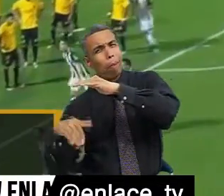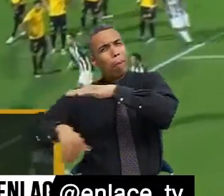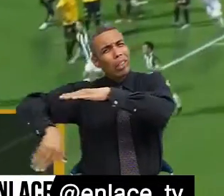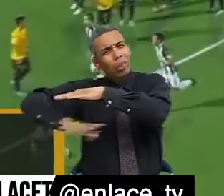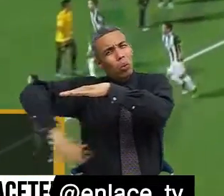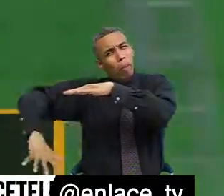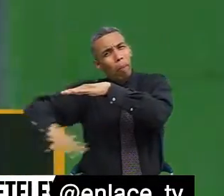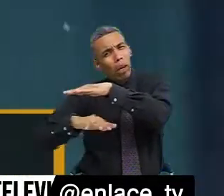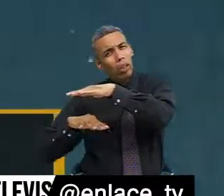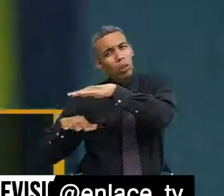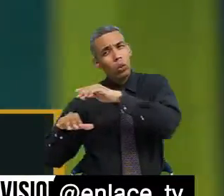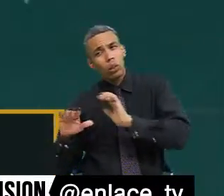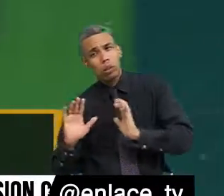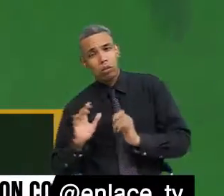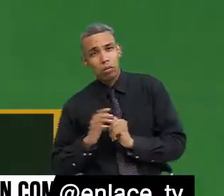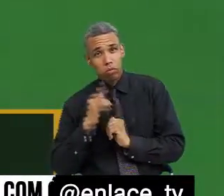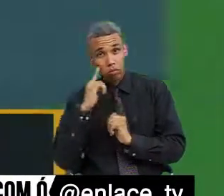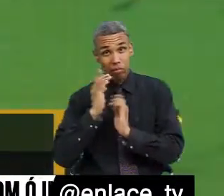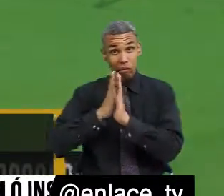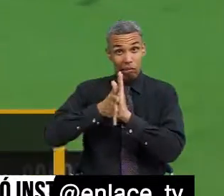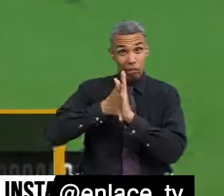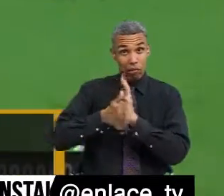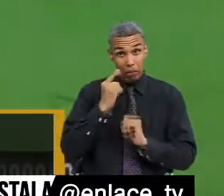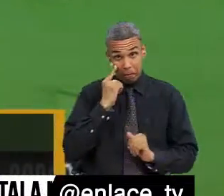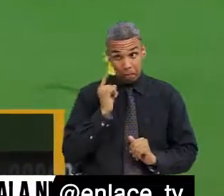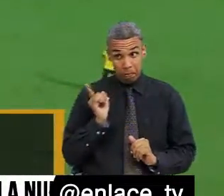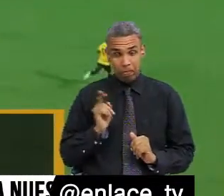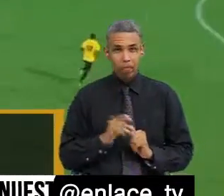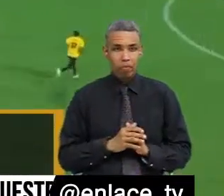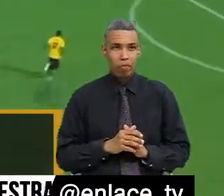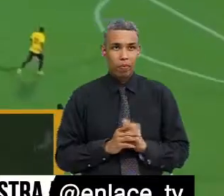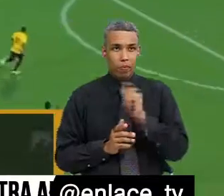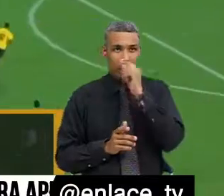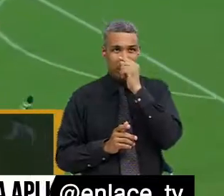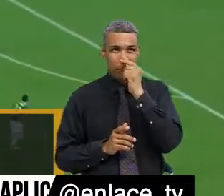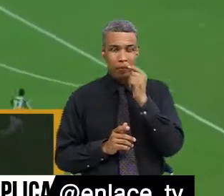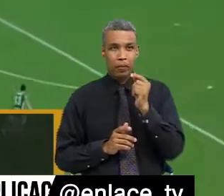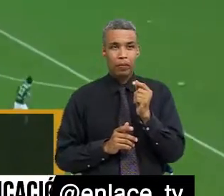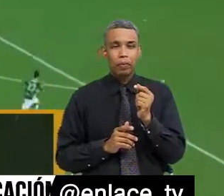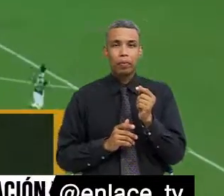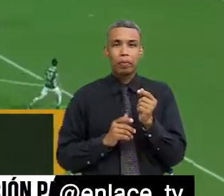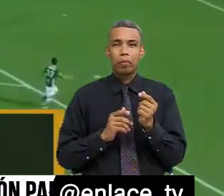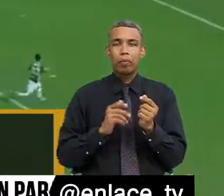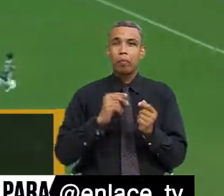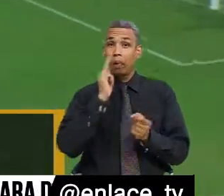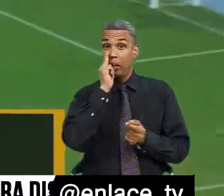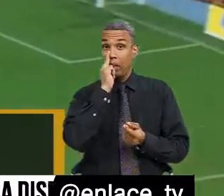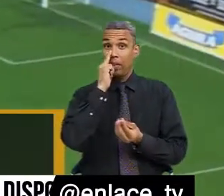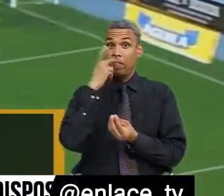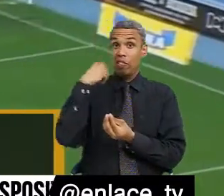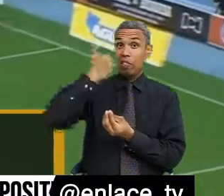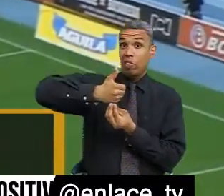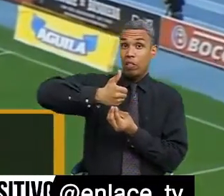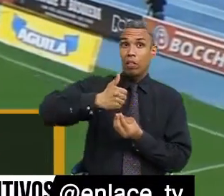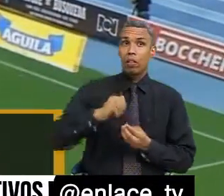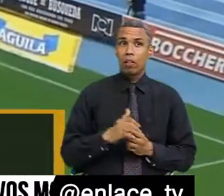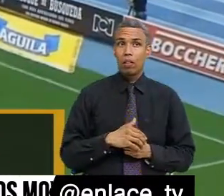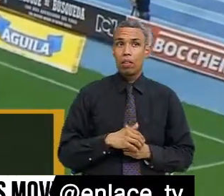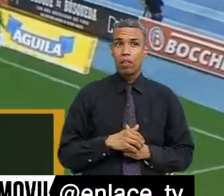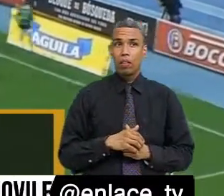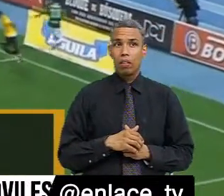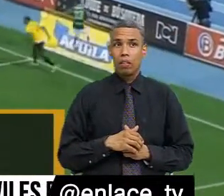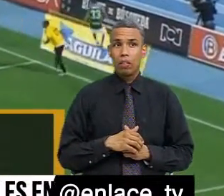que este en su totalidad no era sub-20. Sin embargo, el profe de Atlético Nacional menciona que ellos sí se